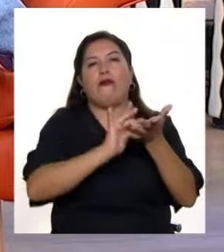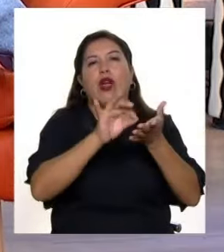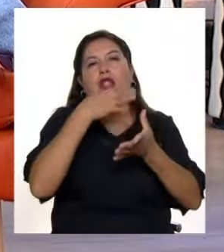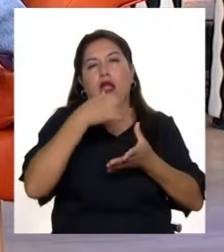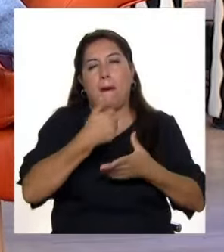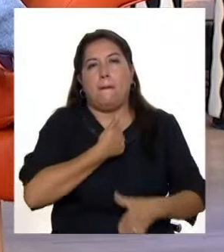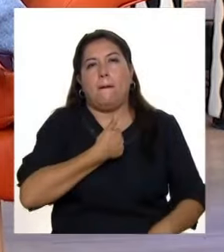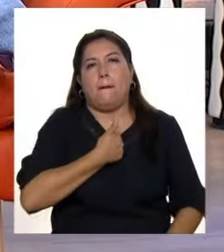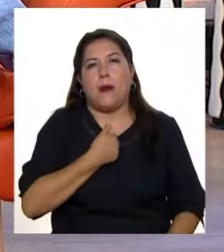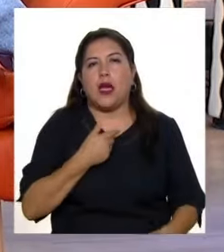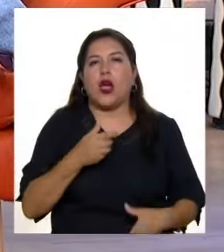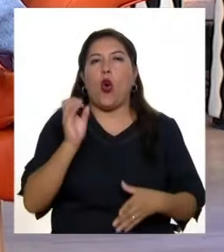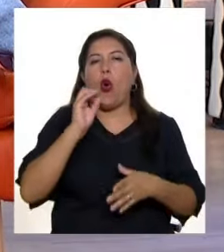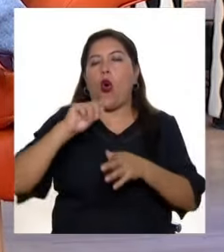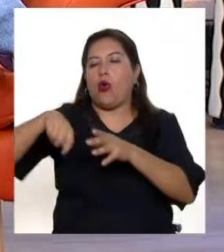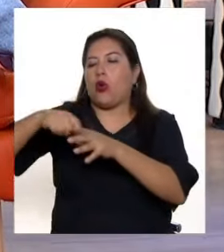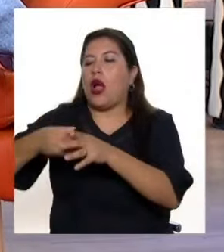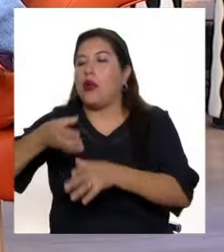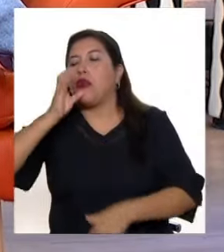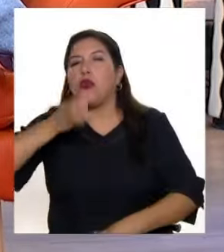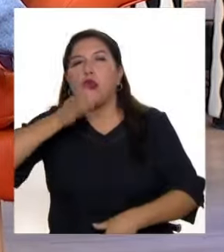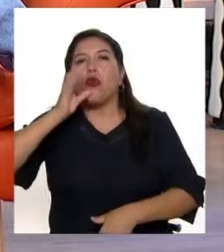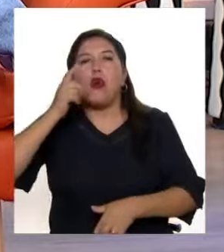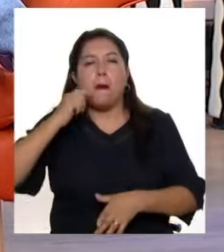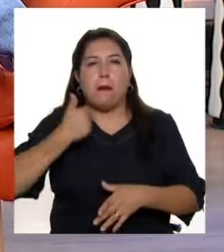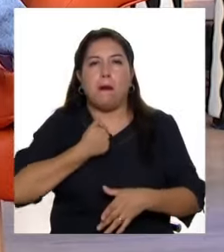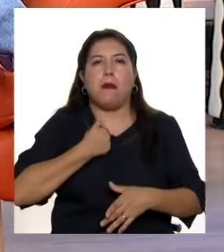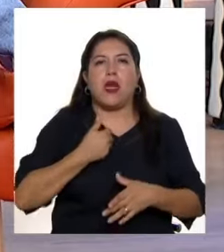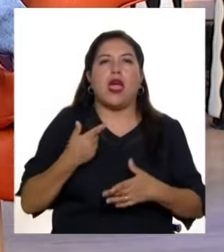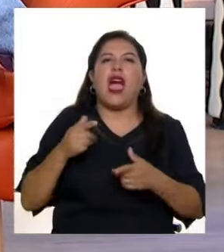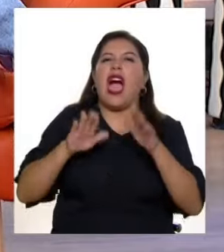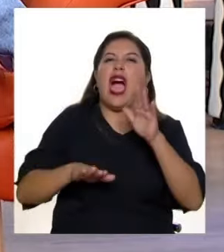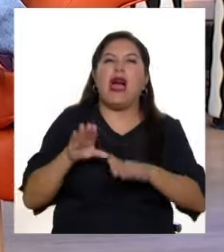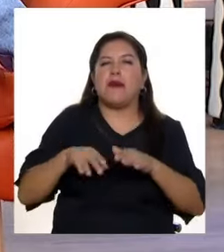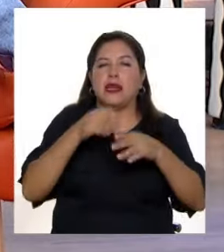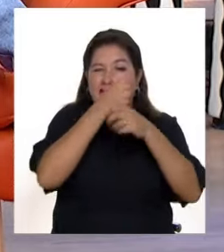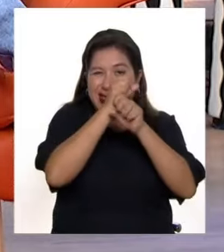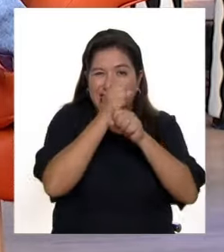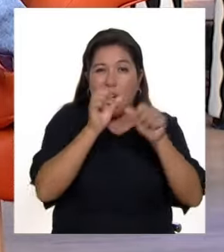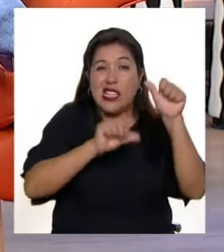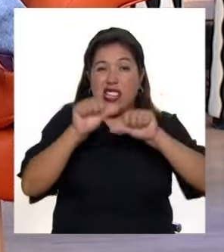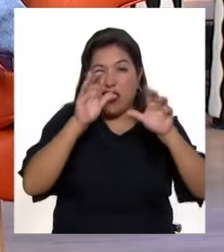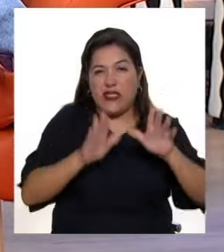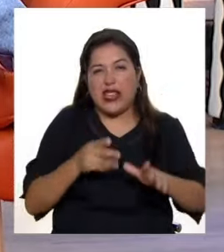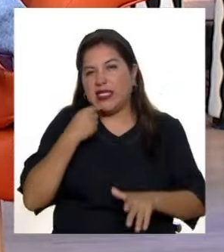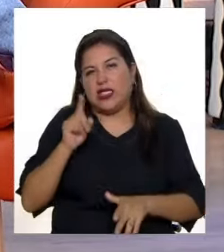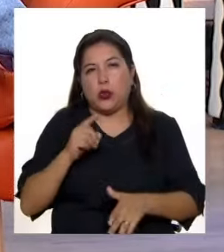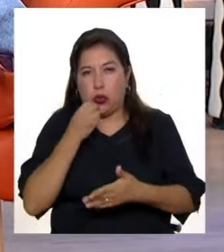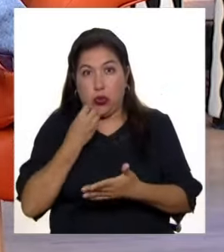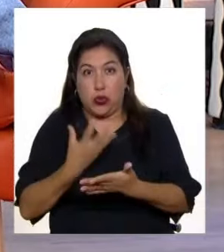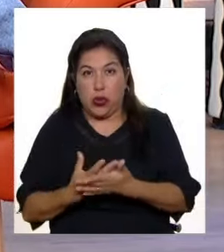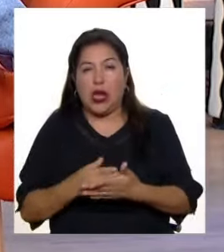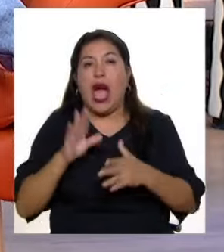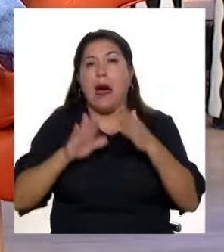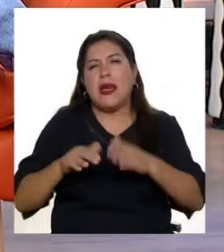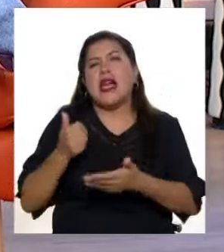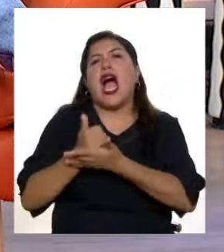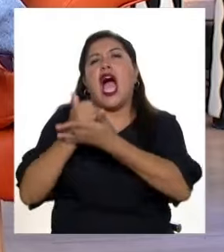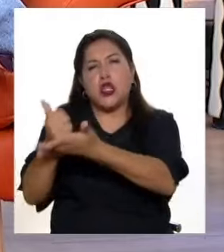serie de brebajes, alimentos que se dan que no tienen validación científica en cuanto a su eficacia. Algunos podrán ser eficaces, no lo voy a negar,